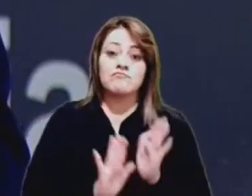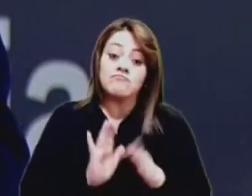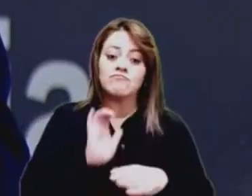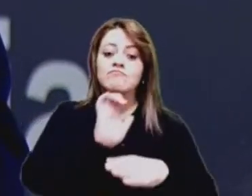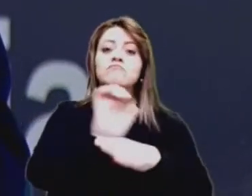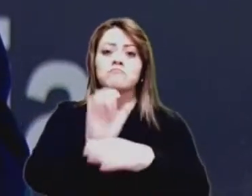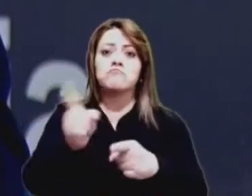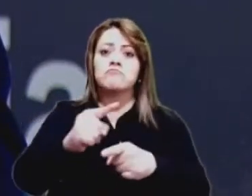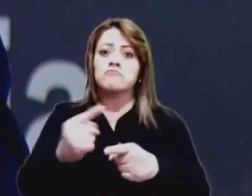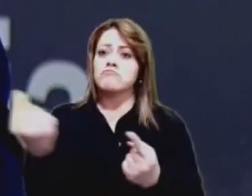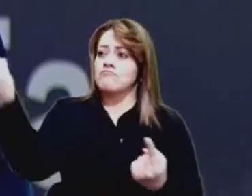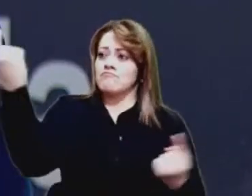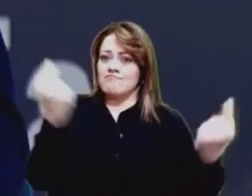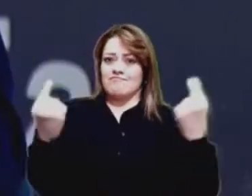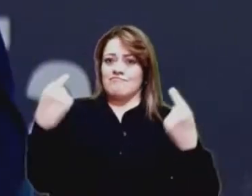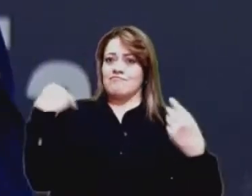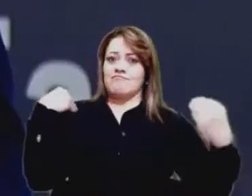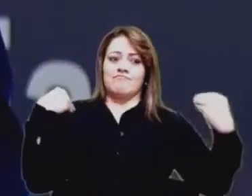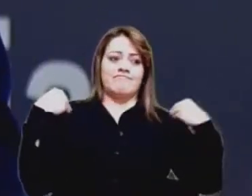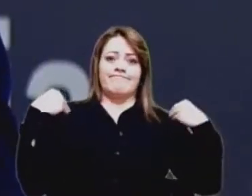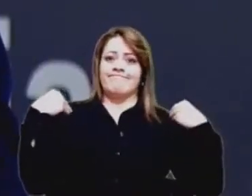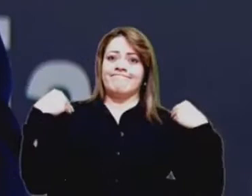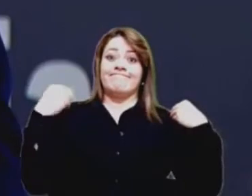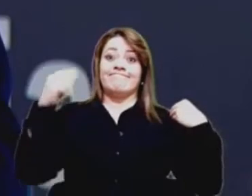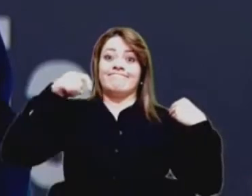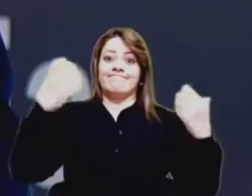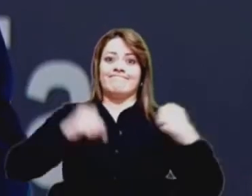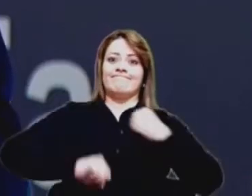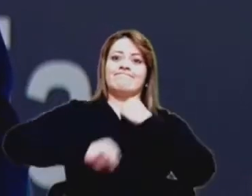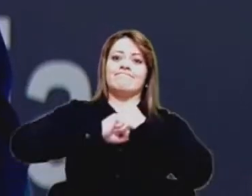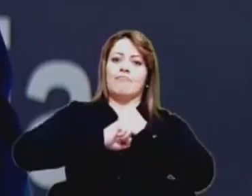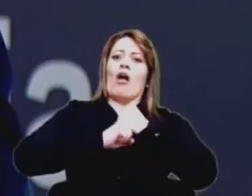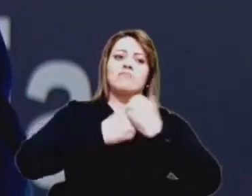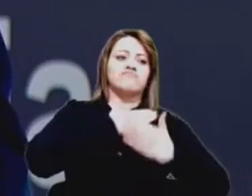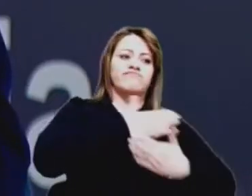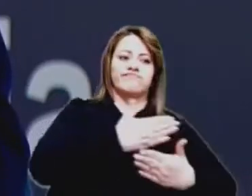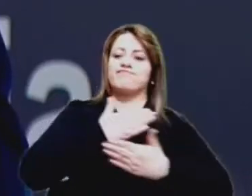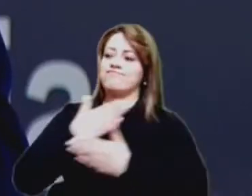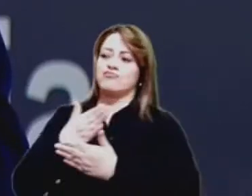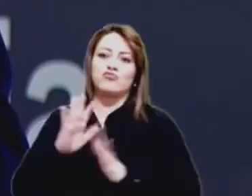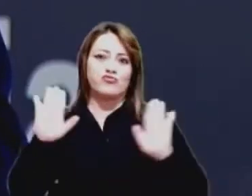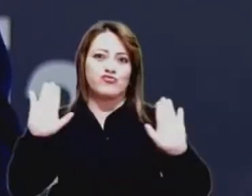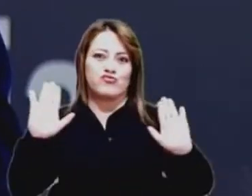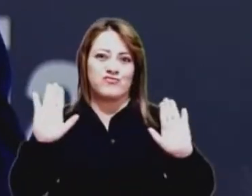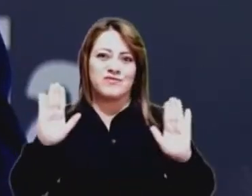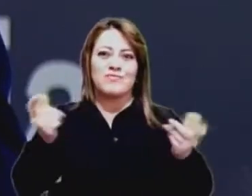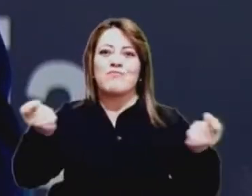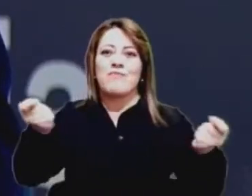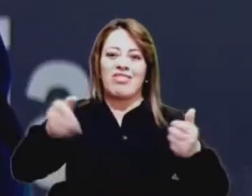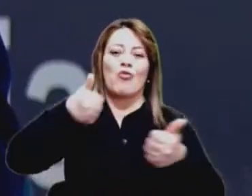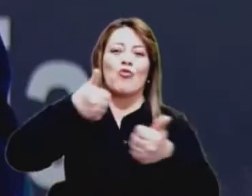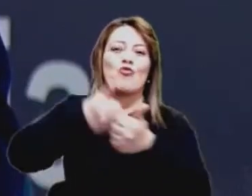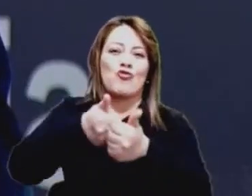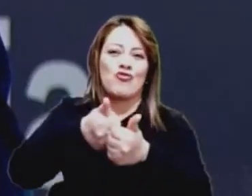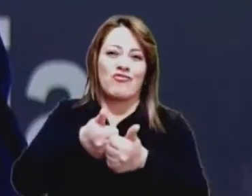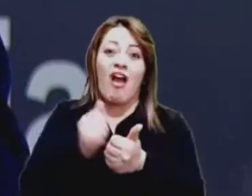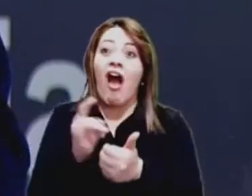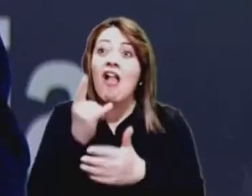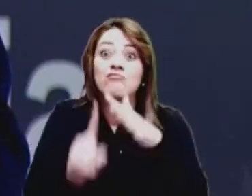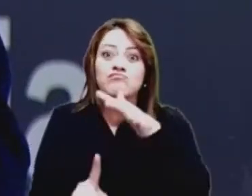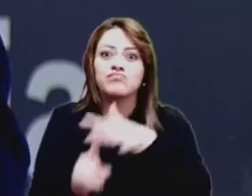pueden buscar a nosotros y hacernos una solicitud para que actuemos como mediadores en ese conflicto que las está